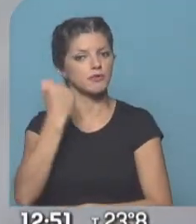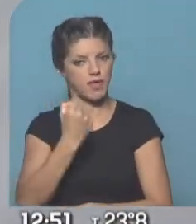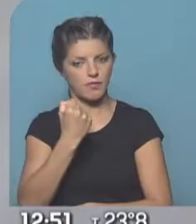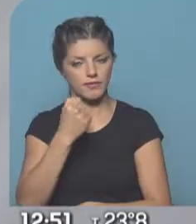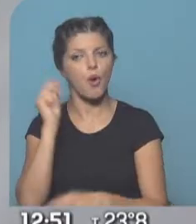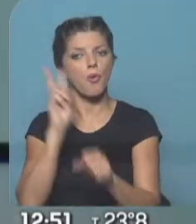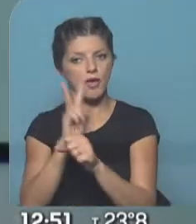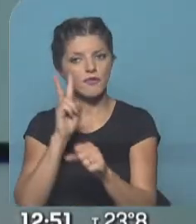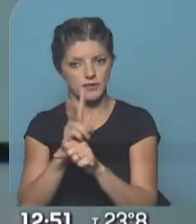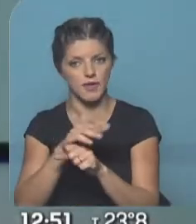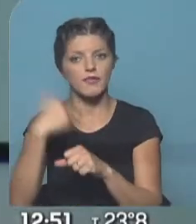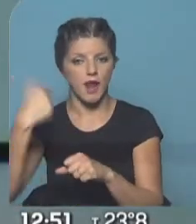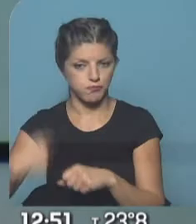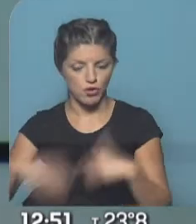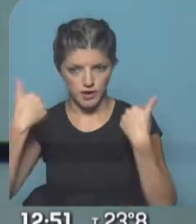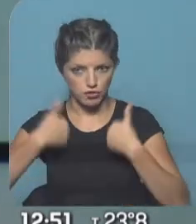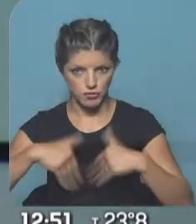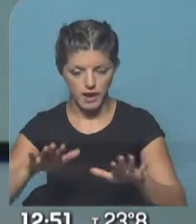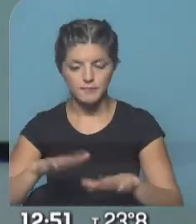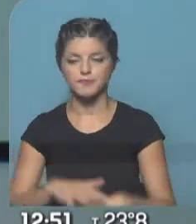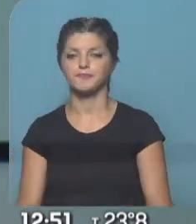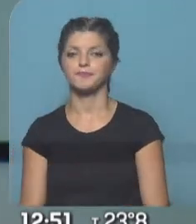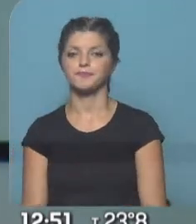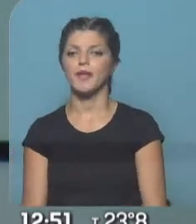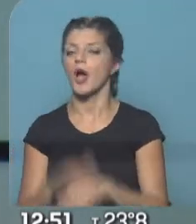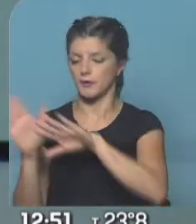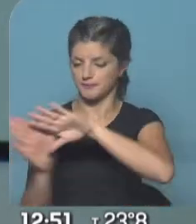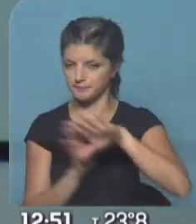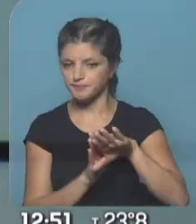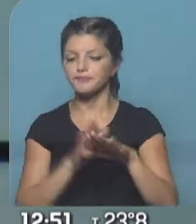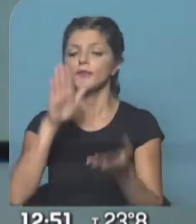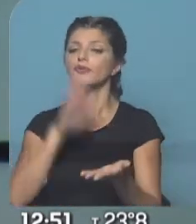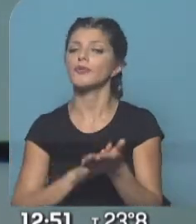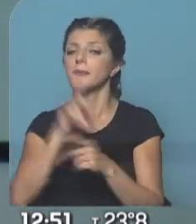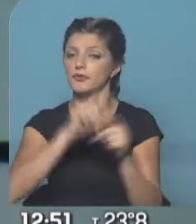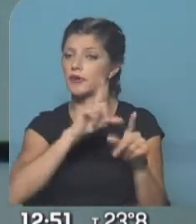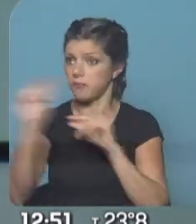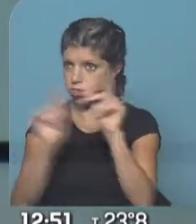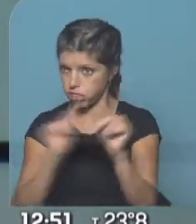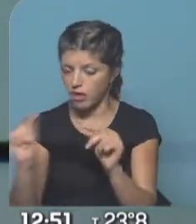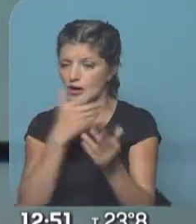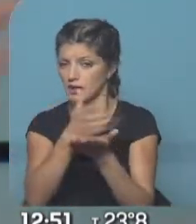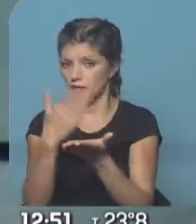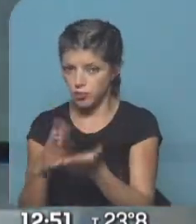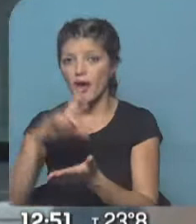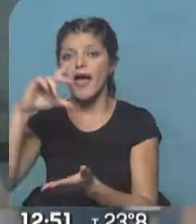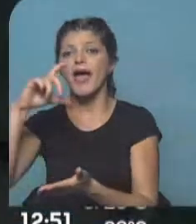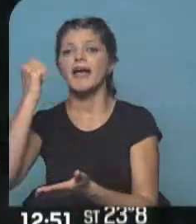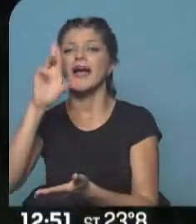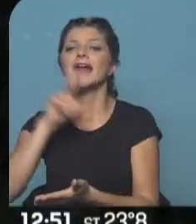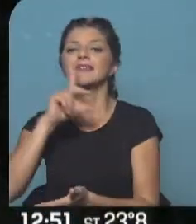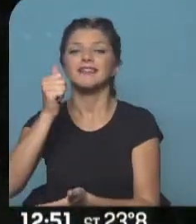fuerte de todos ellos. Sobre los desplazados, Cartagena para mí es el ejemplo, ¿eh? Es el ejemplo de una ciudad que usted va a un